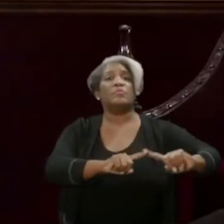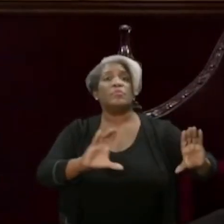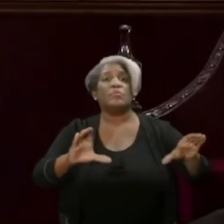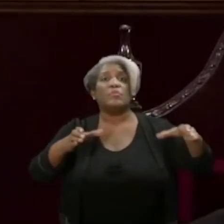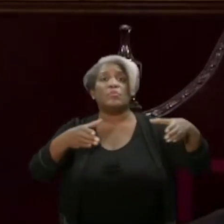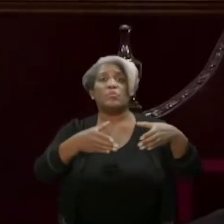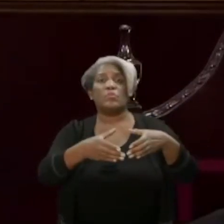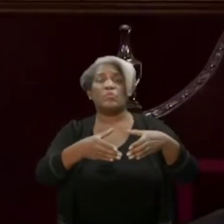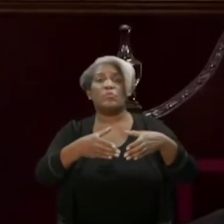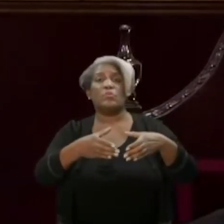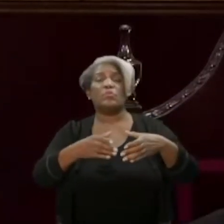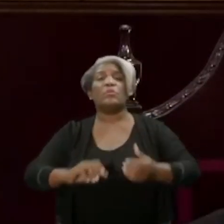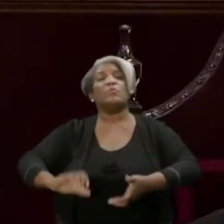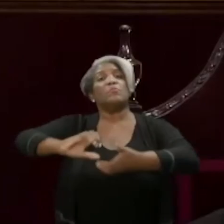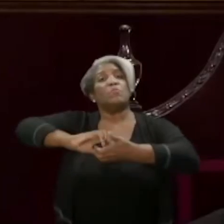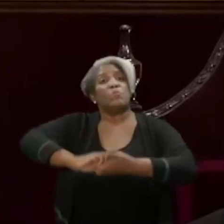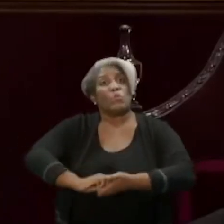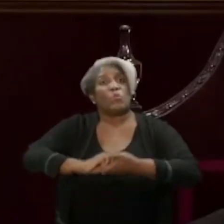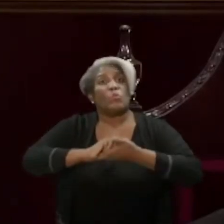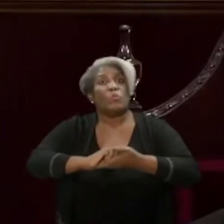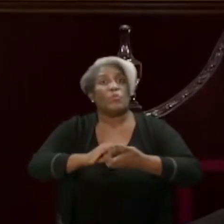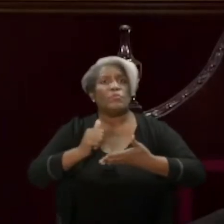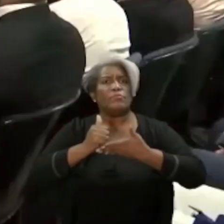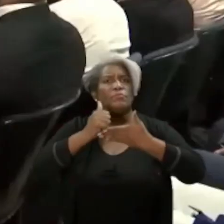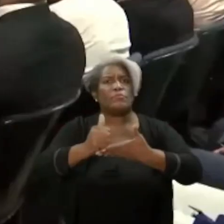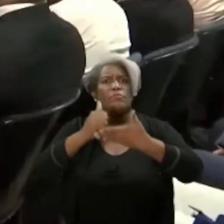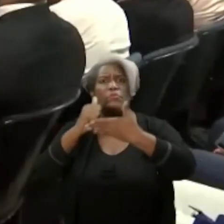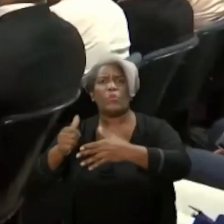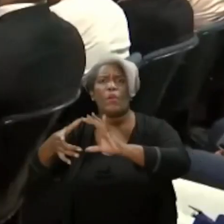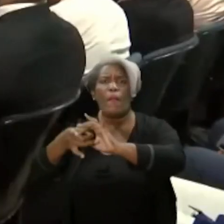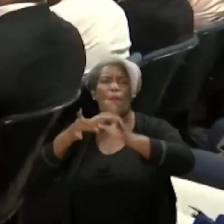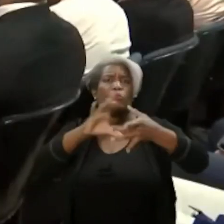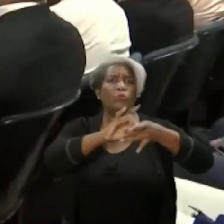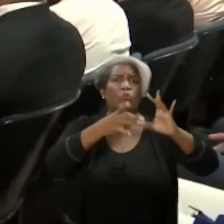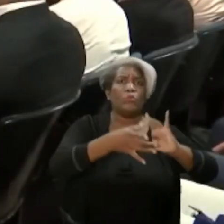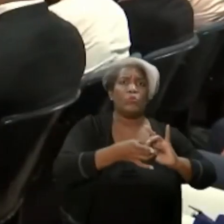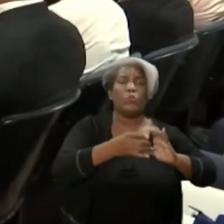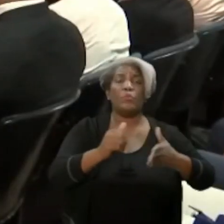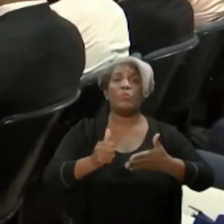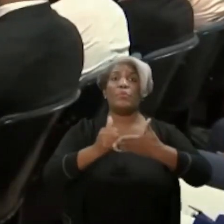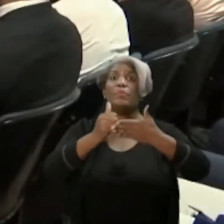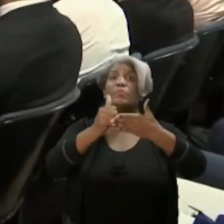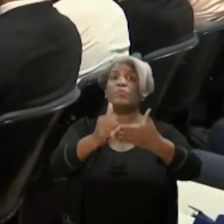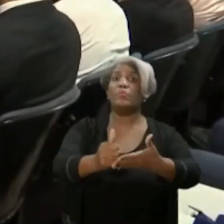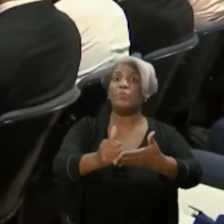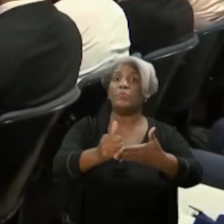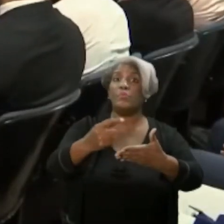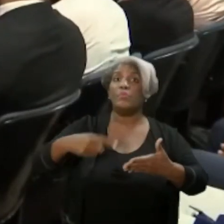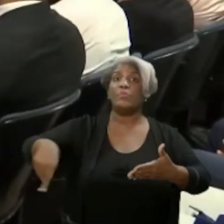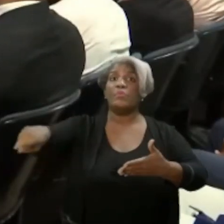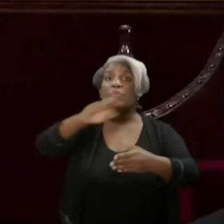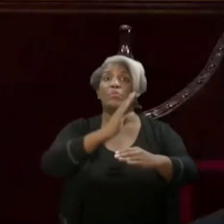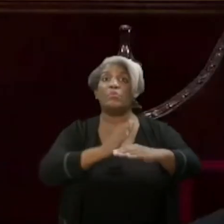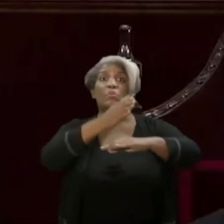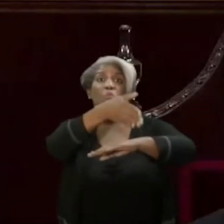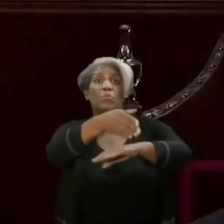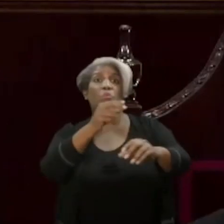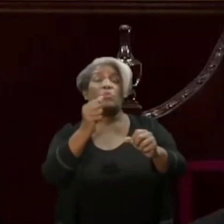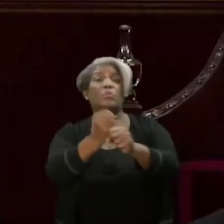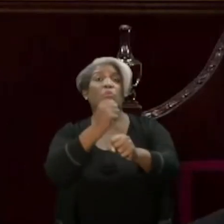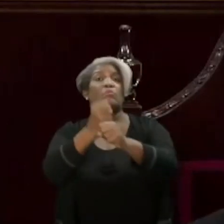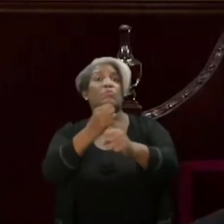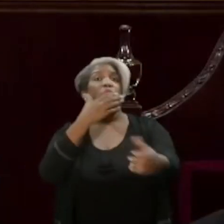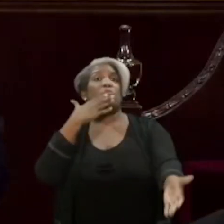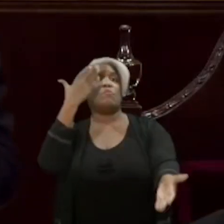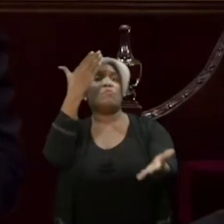la coordinación del CONADIS, aunemos esfuerzos para crear una plataforma que impulse la creación y facilite el acceso a puestos de trabajo de